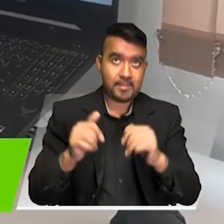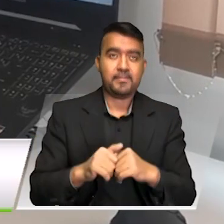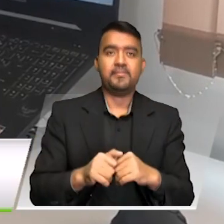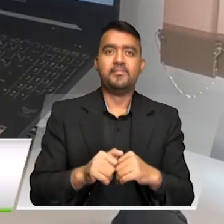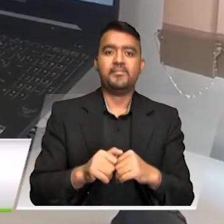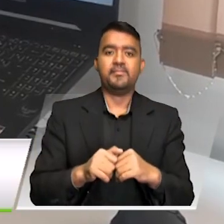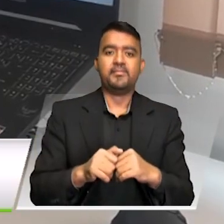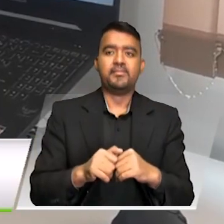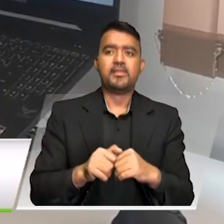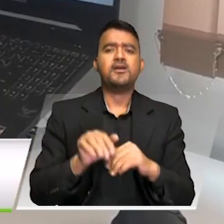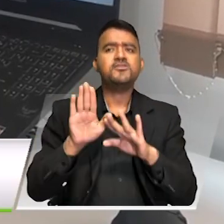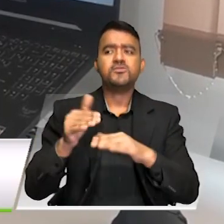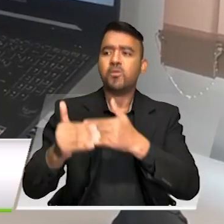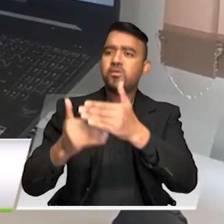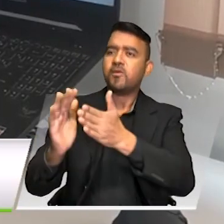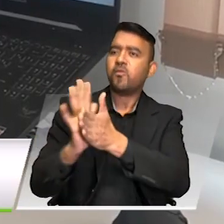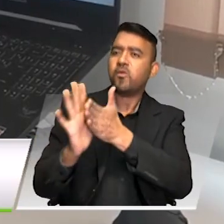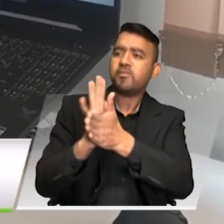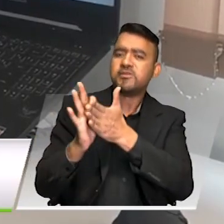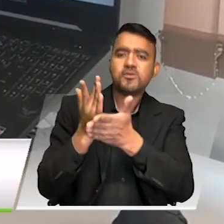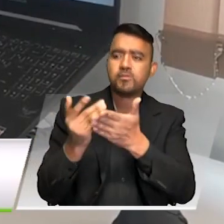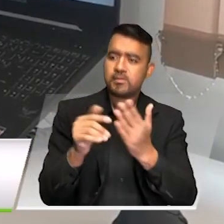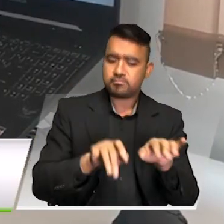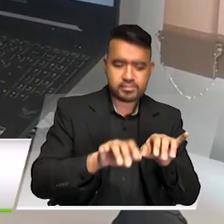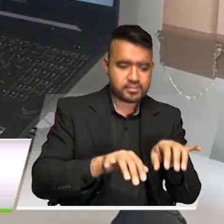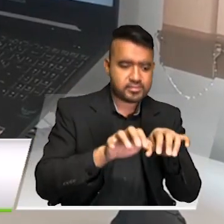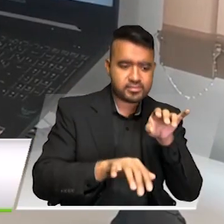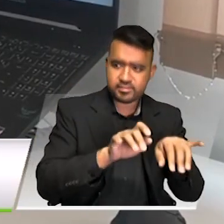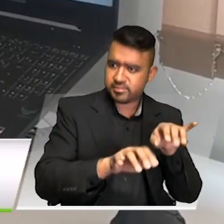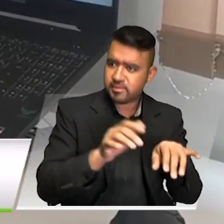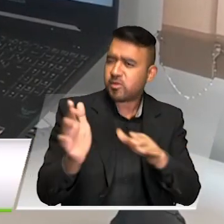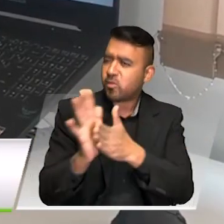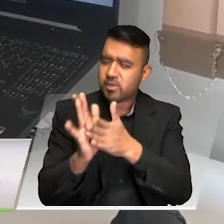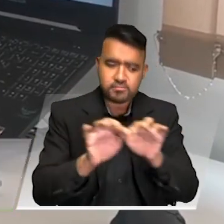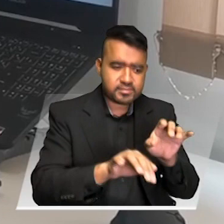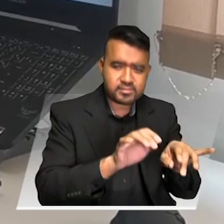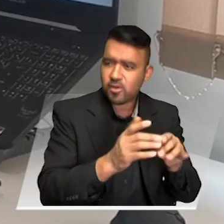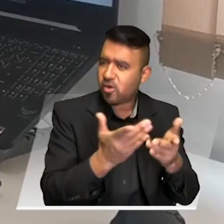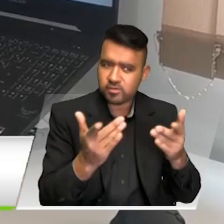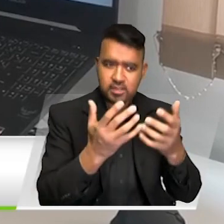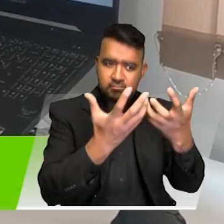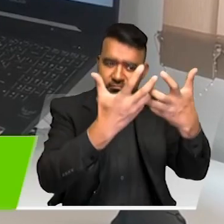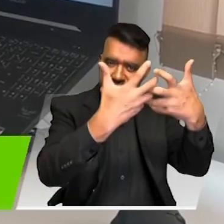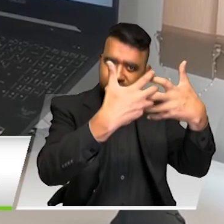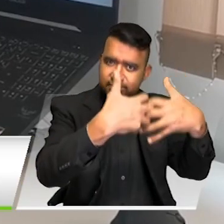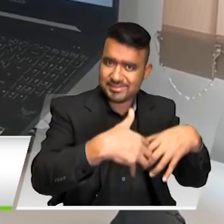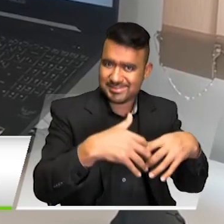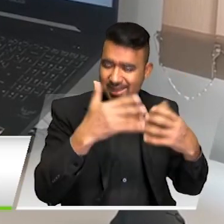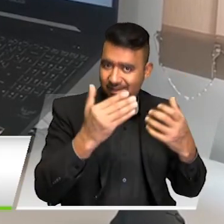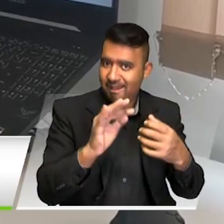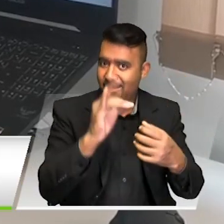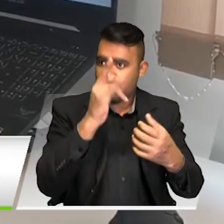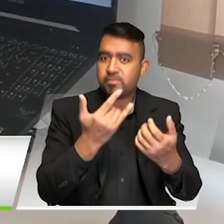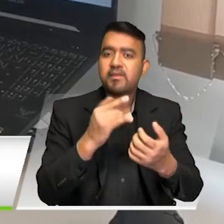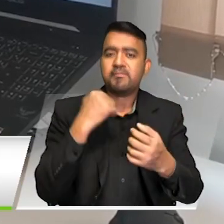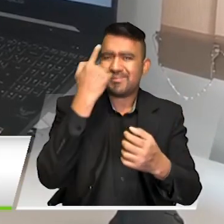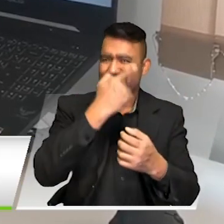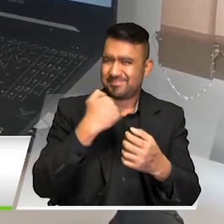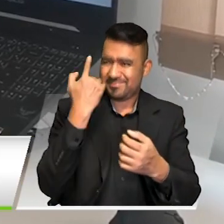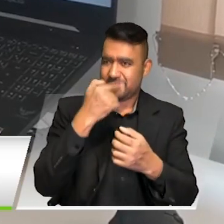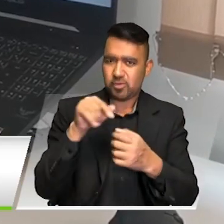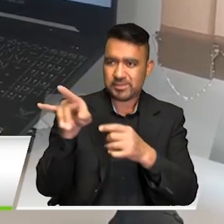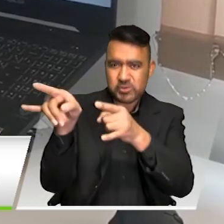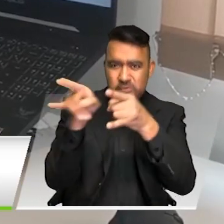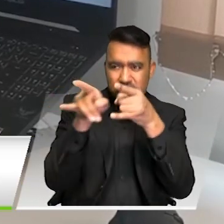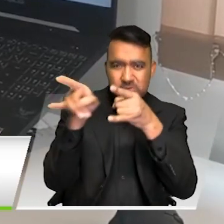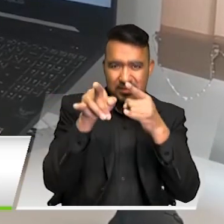el procesamiento, análisis y la detección de instancias de emoción a través de reconocimiento y segmentación de rasgos faciales en las